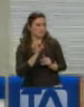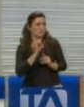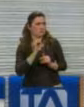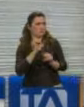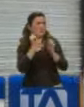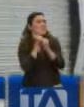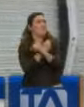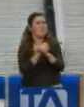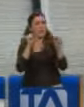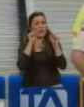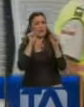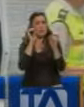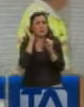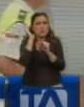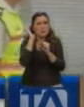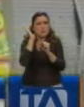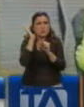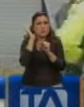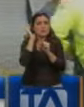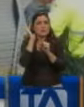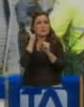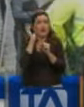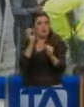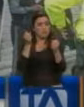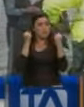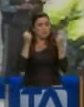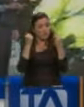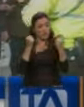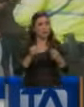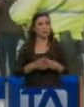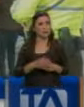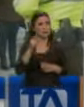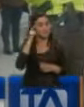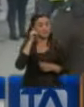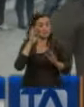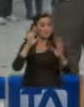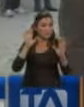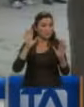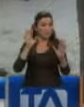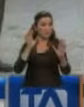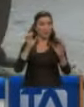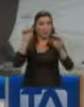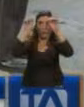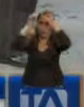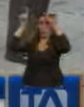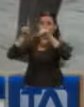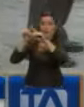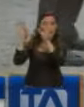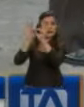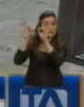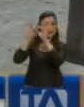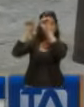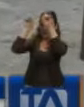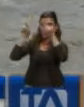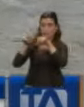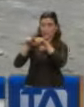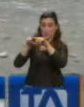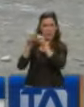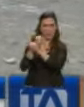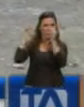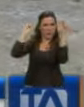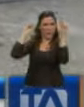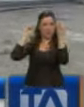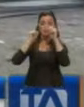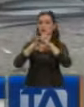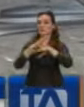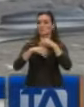trabajar. Y entonces sonó una explosión. Yo en principio pensé que había sido un transformador. Pero luego después ya salí